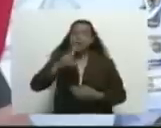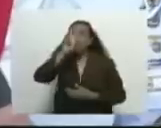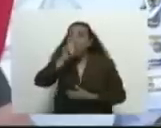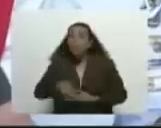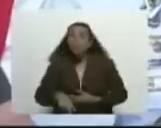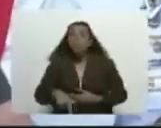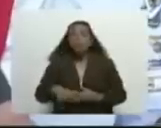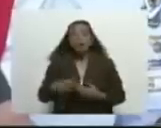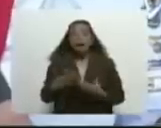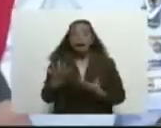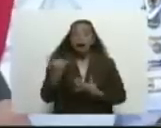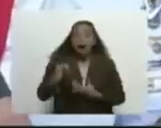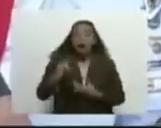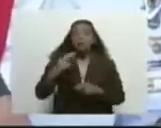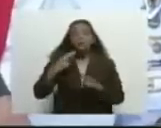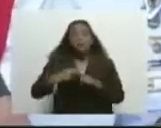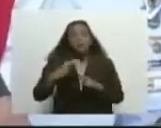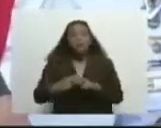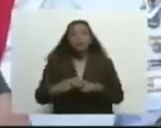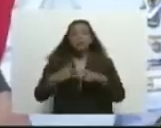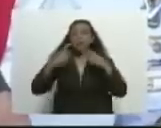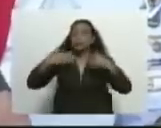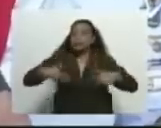de nuestra cosa. Yo veo, por ejemplo,